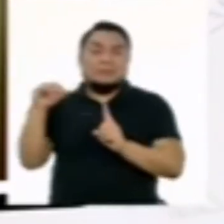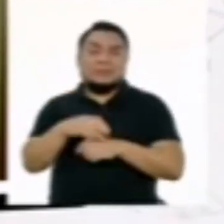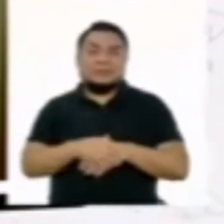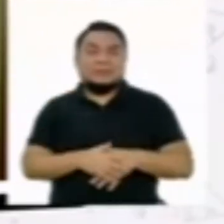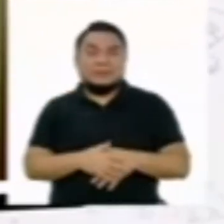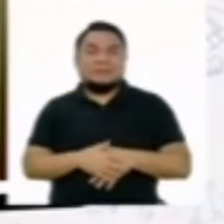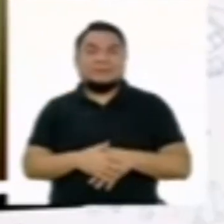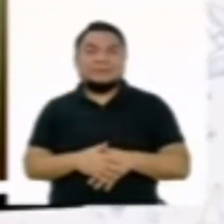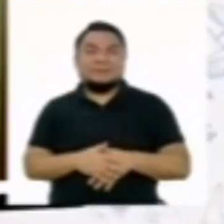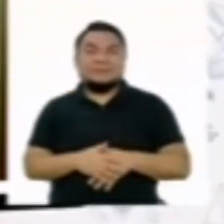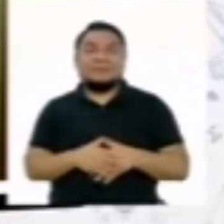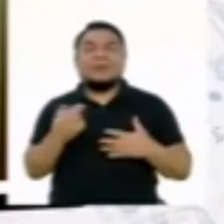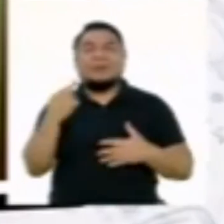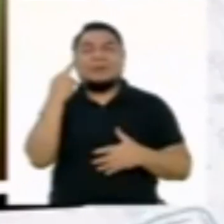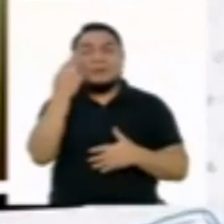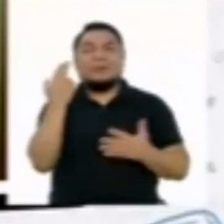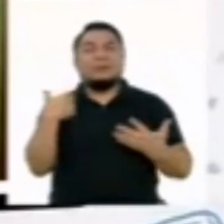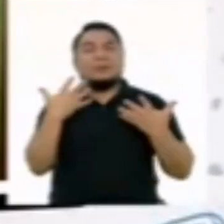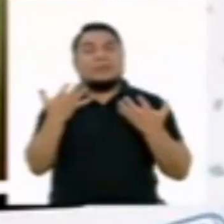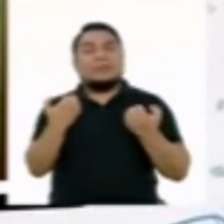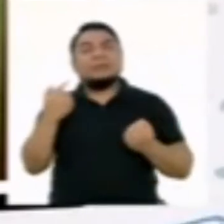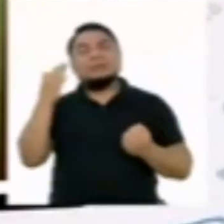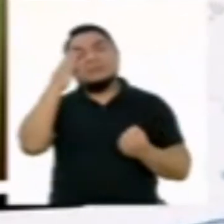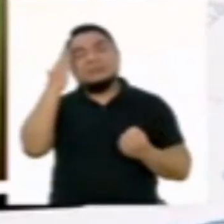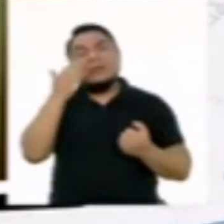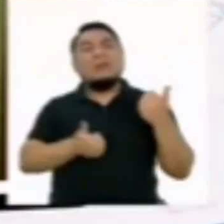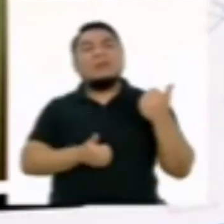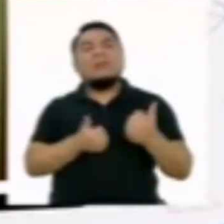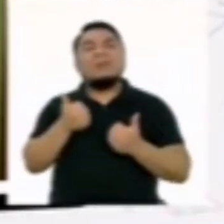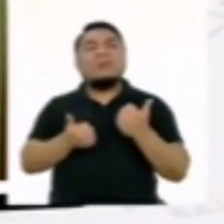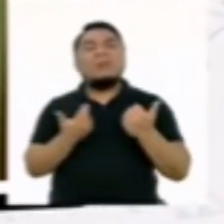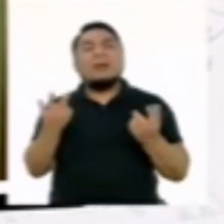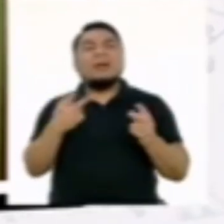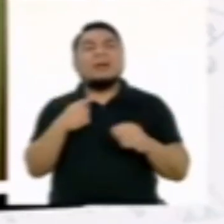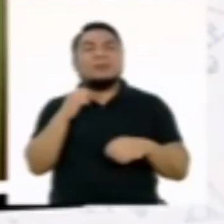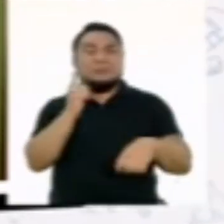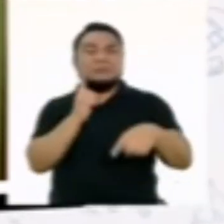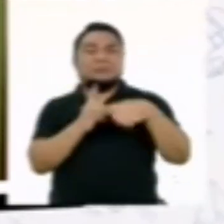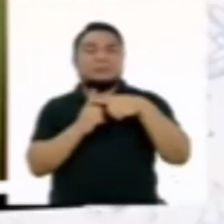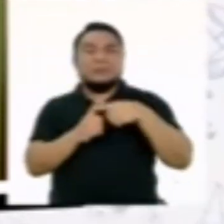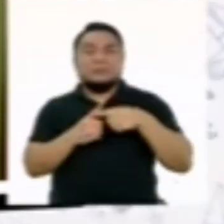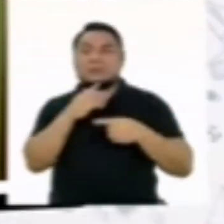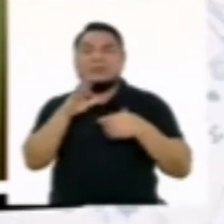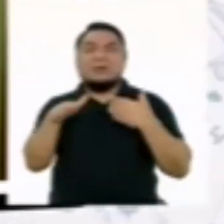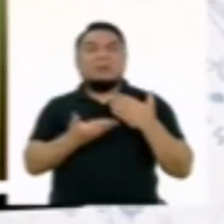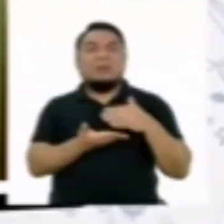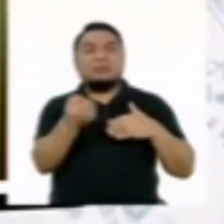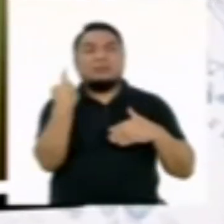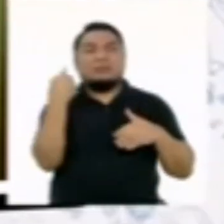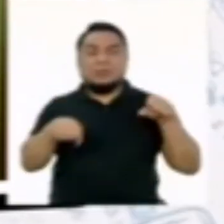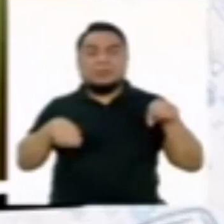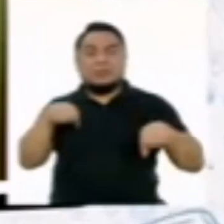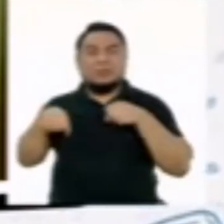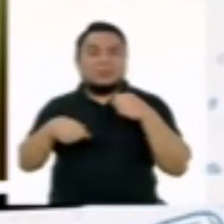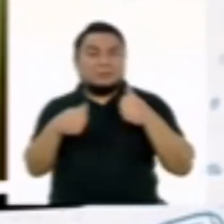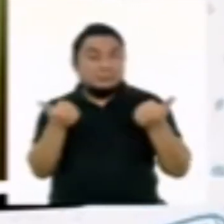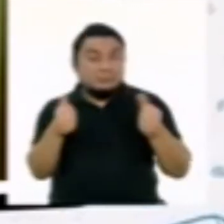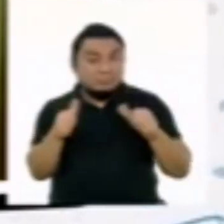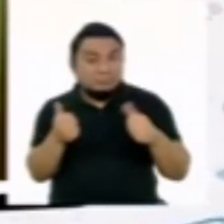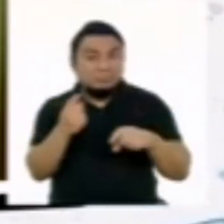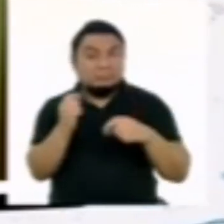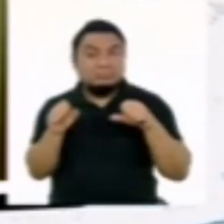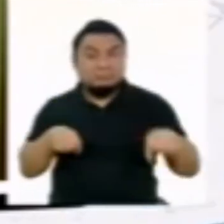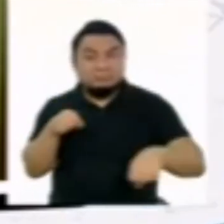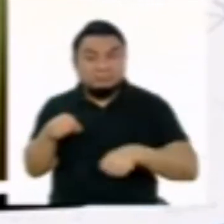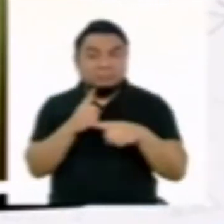ambiente. Por eso quisiera saber cuáles son las ventajas de movernos en bicicleta. Tal